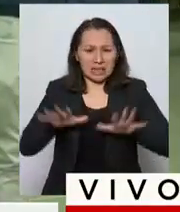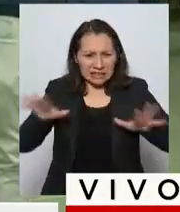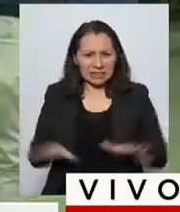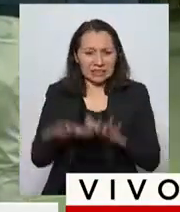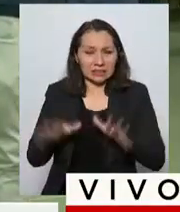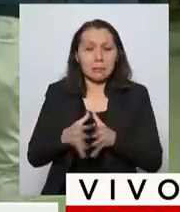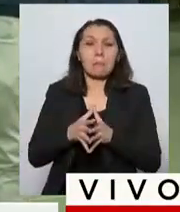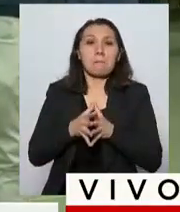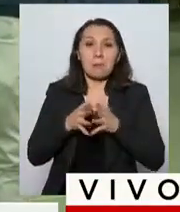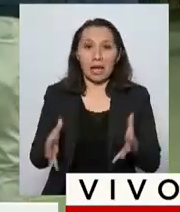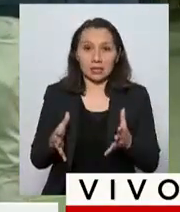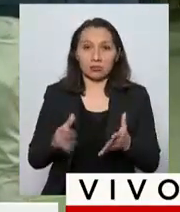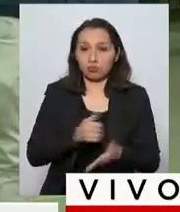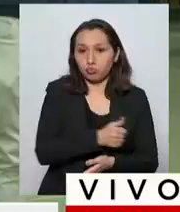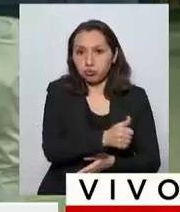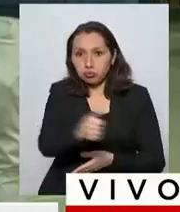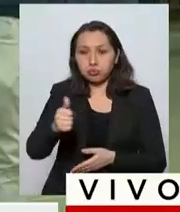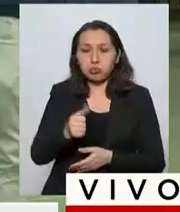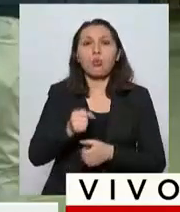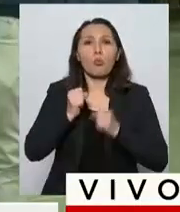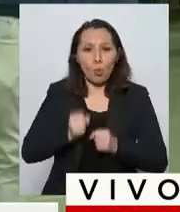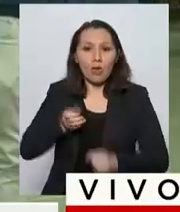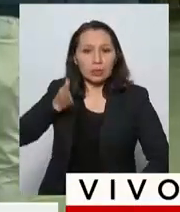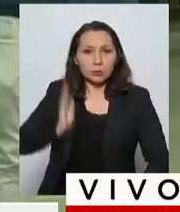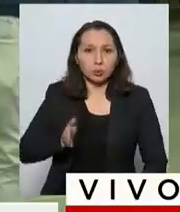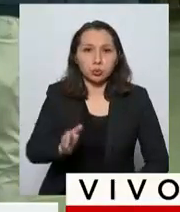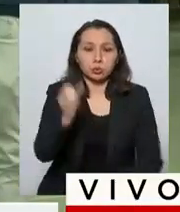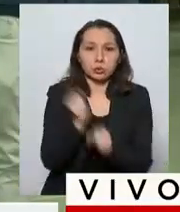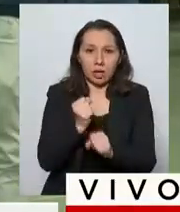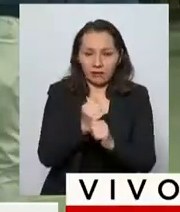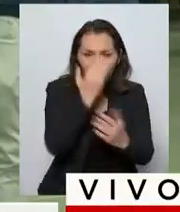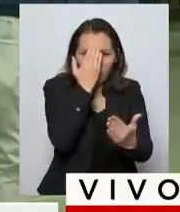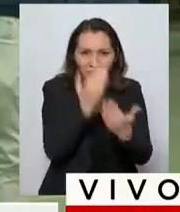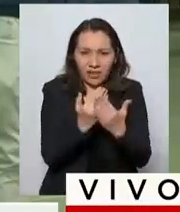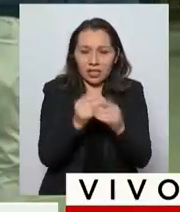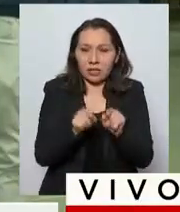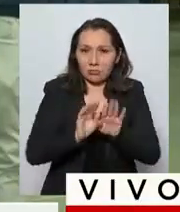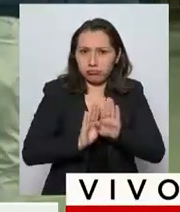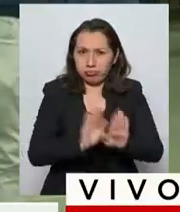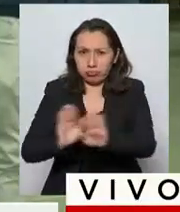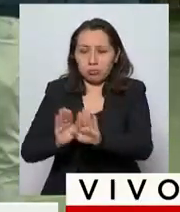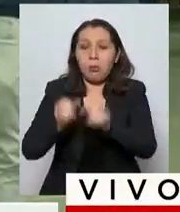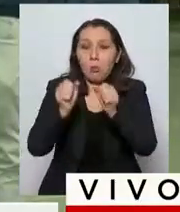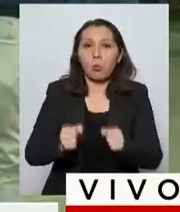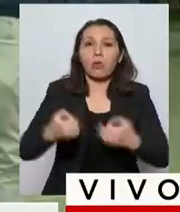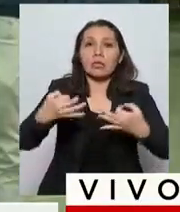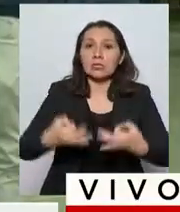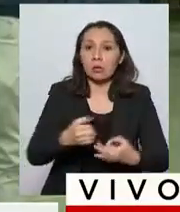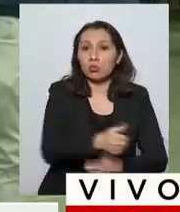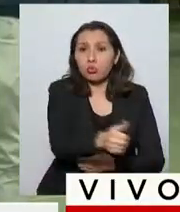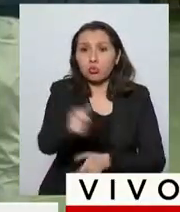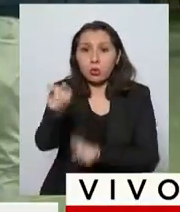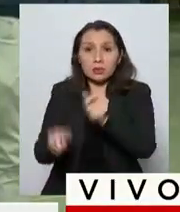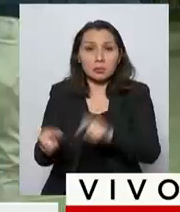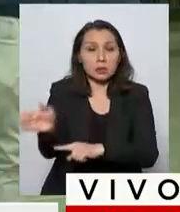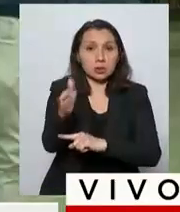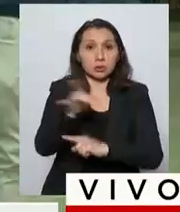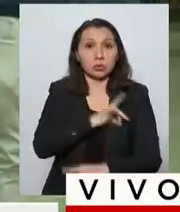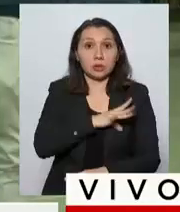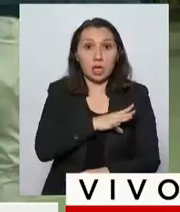intensidad, todos vamos a seguir trabajando y enfrentando para poder asegurarles a todos nuestros